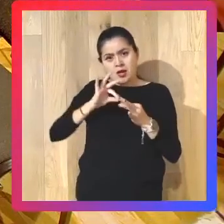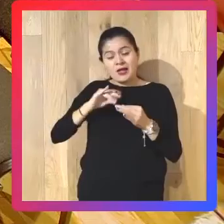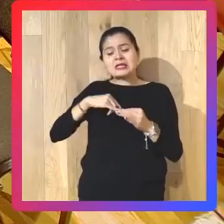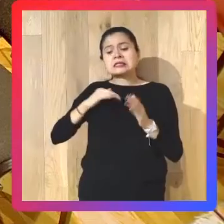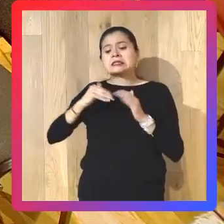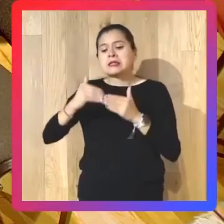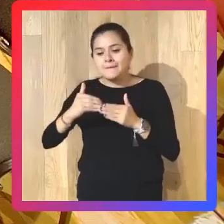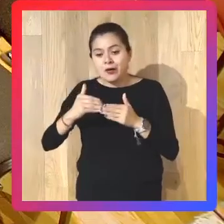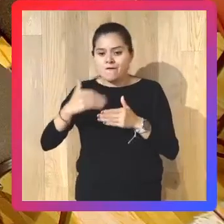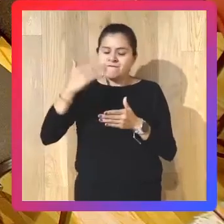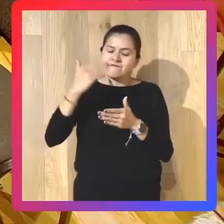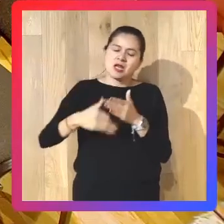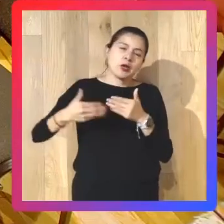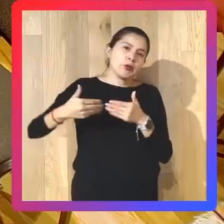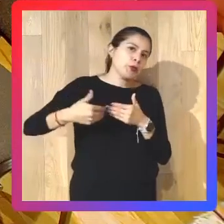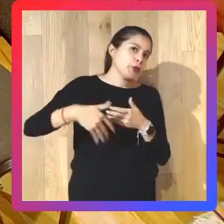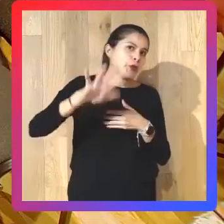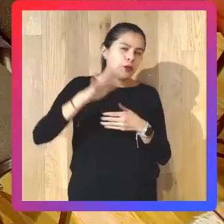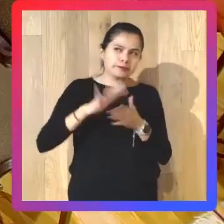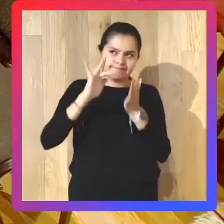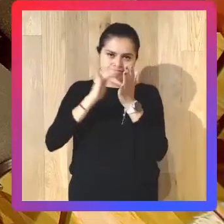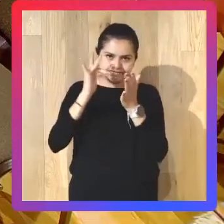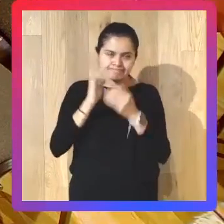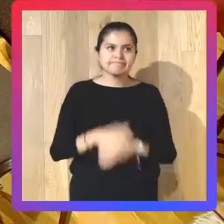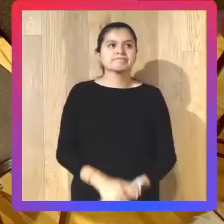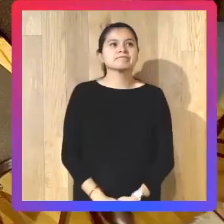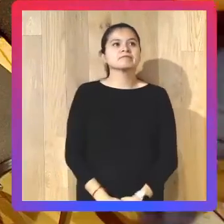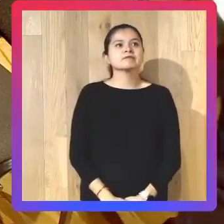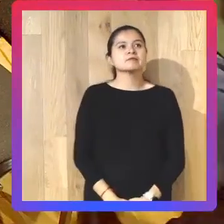falta muchísimo por hacer. Gracias.